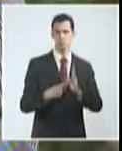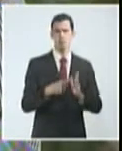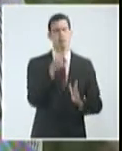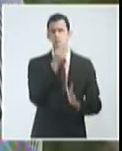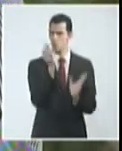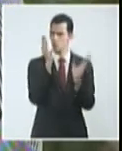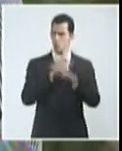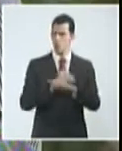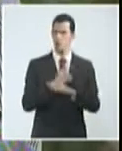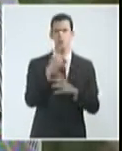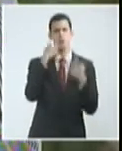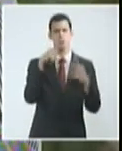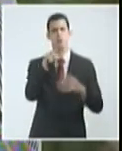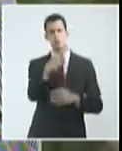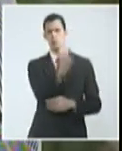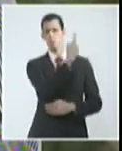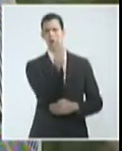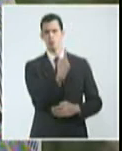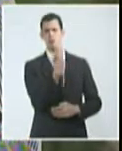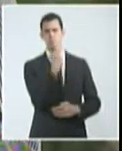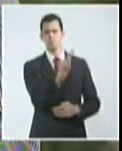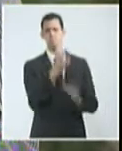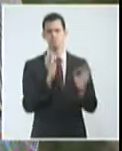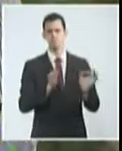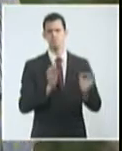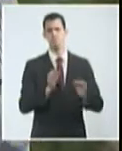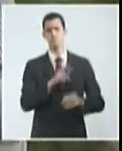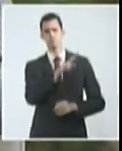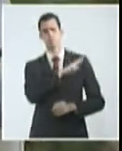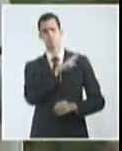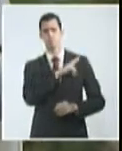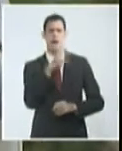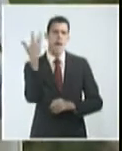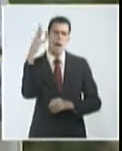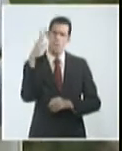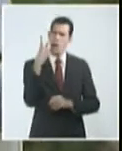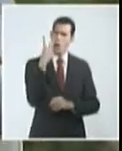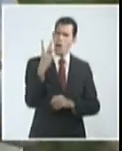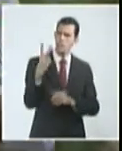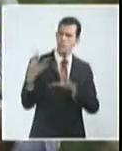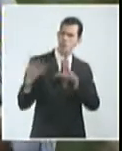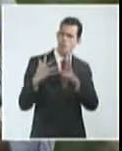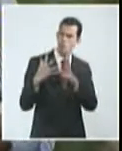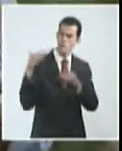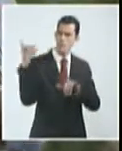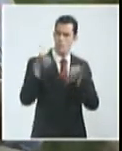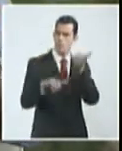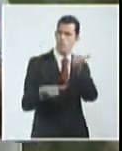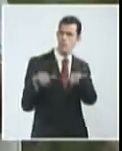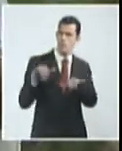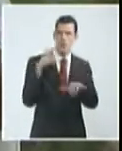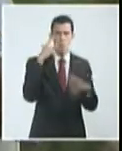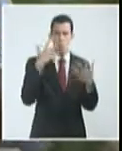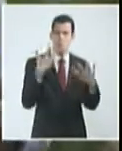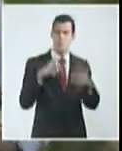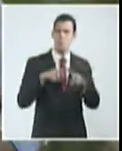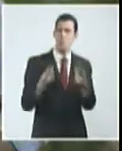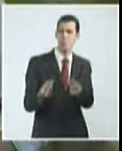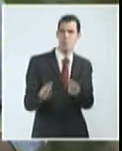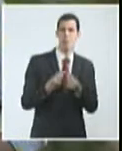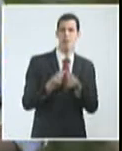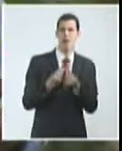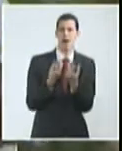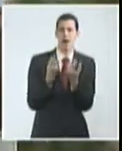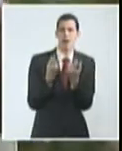importante tu pregunta, el turismo juega un papel fundamental en esa recuperación, porque el turismo también habla del resto de la economía, ese concepto de locomotora de